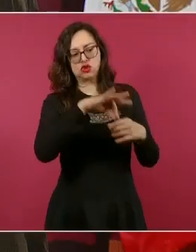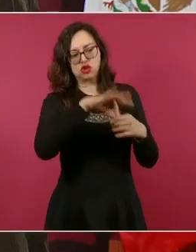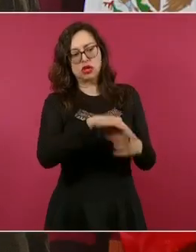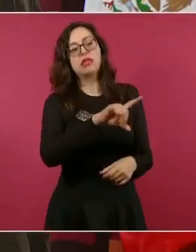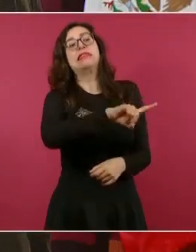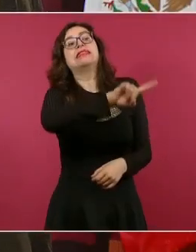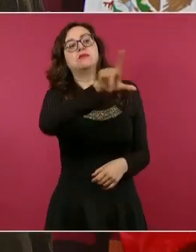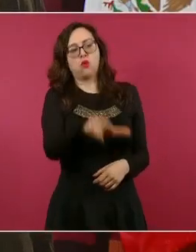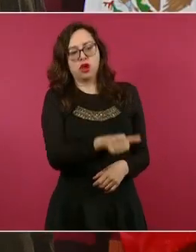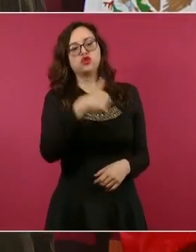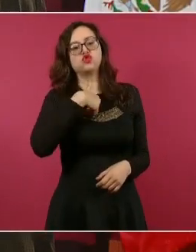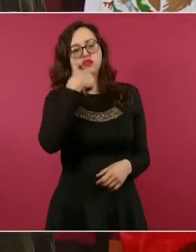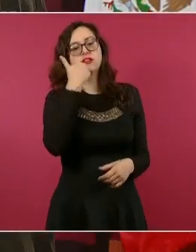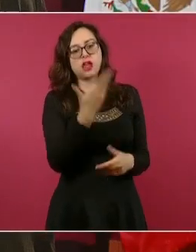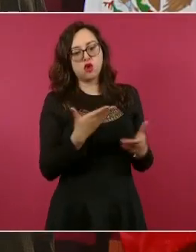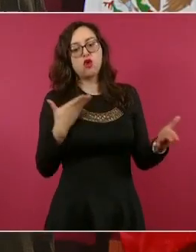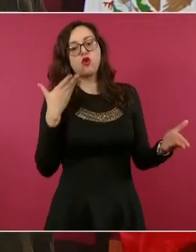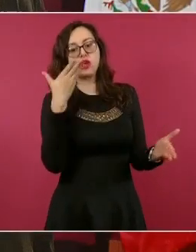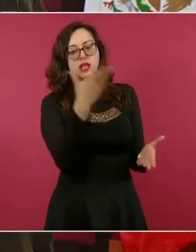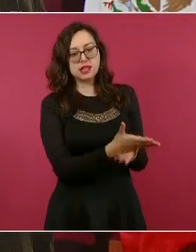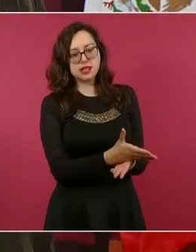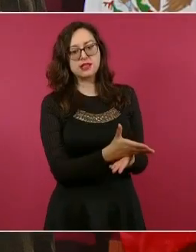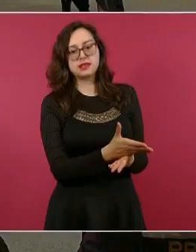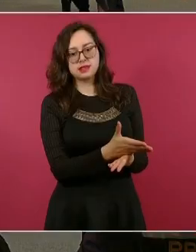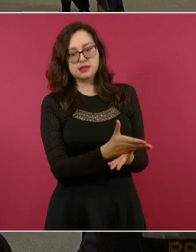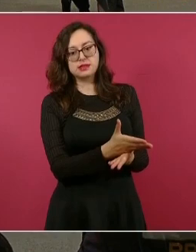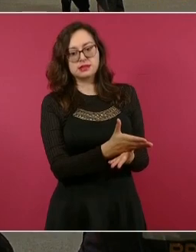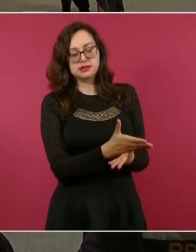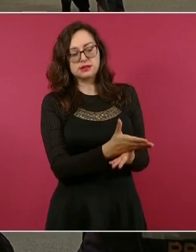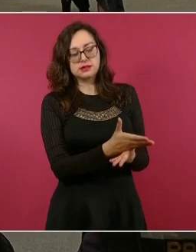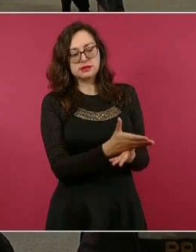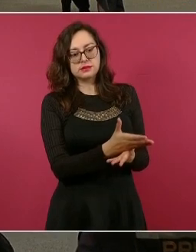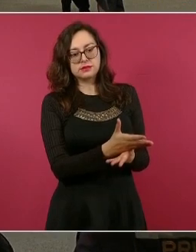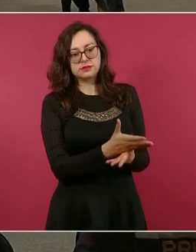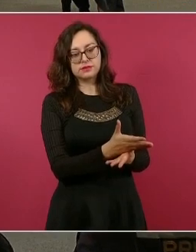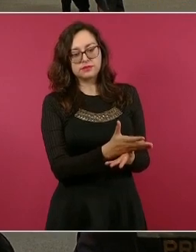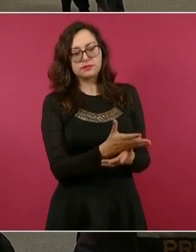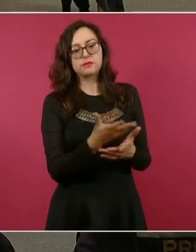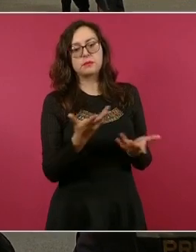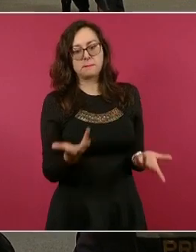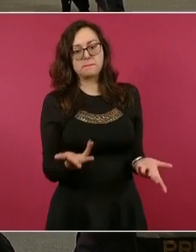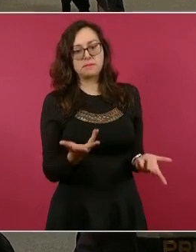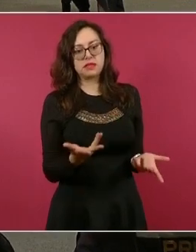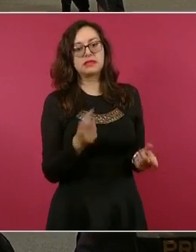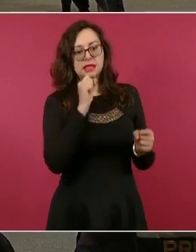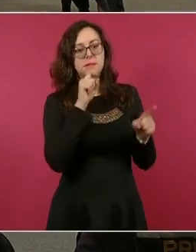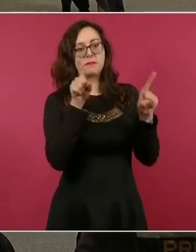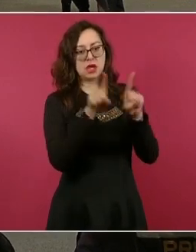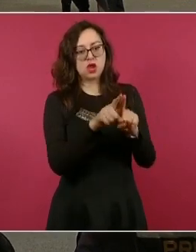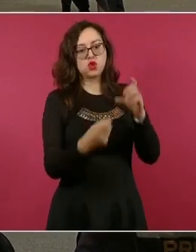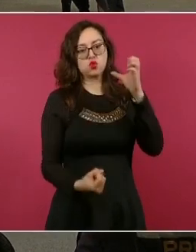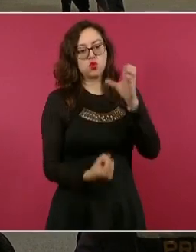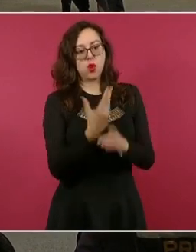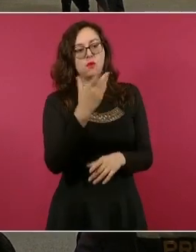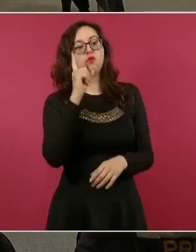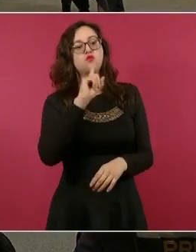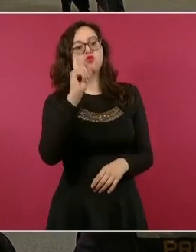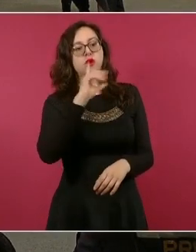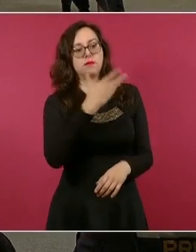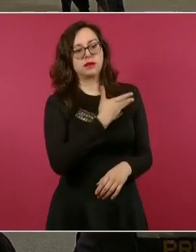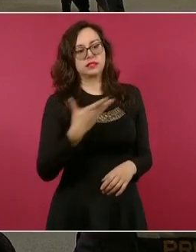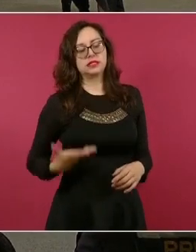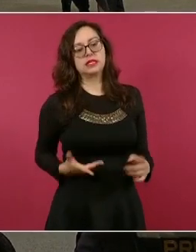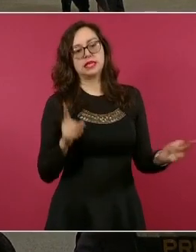a la nueva presidenta. Porque de esa manera conocería yo ya a la nueva presidente. Y porque también estoy